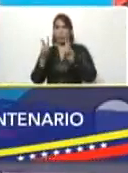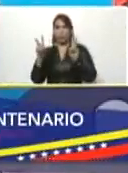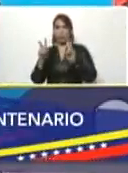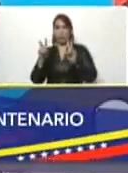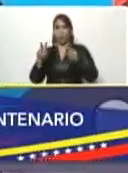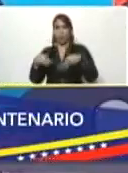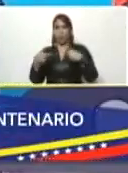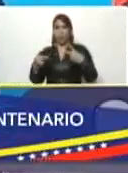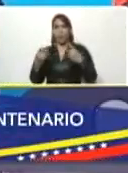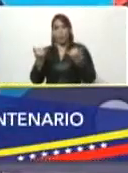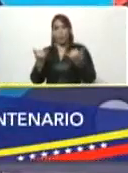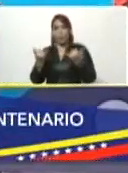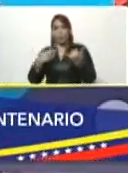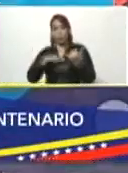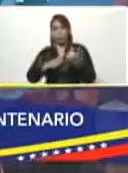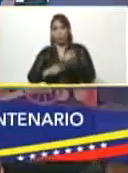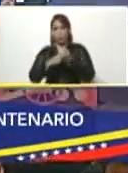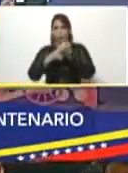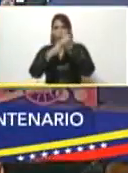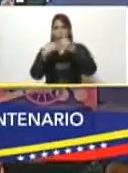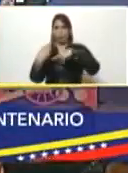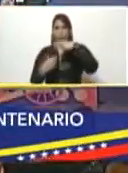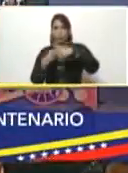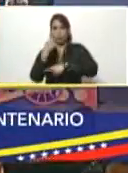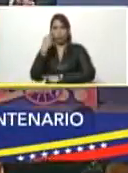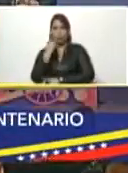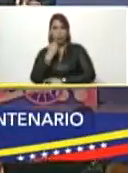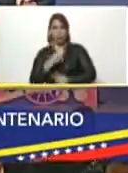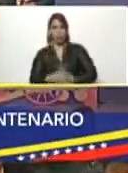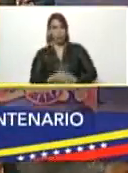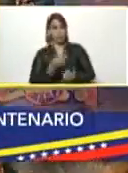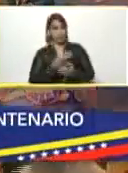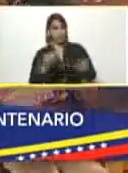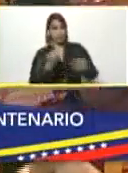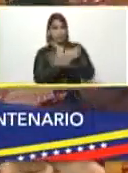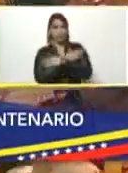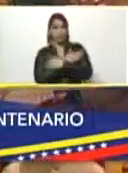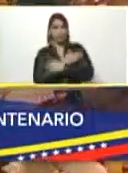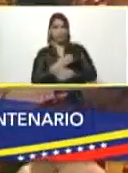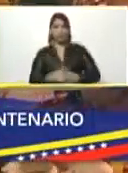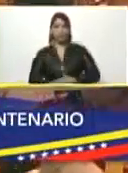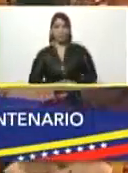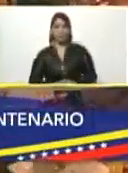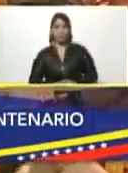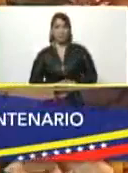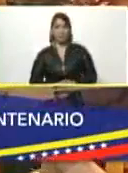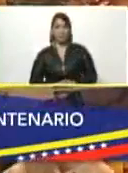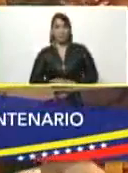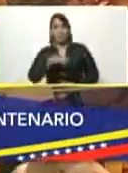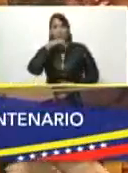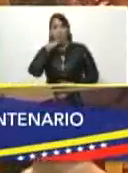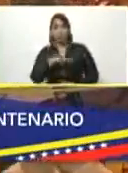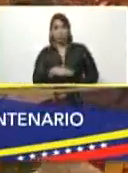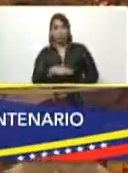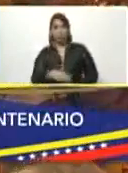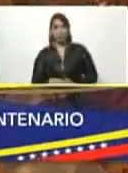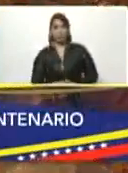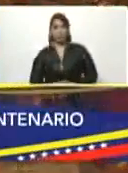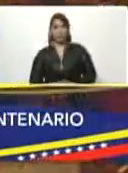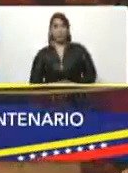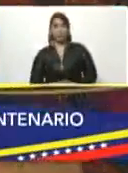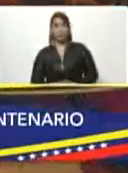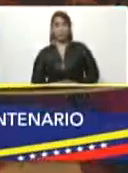que hemos impulsado desde la Revolución Bolivariana. Excelente, lo felicito. La historia insurgente,